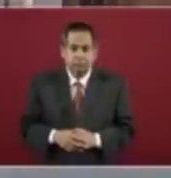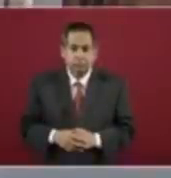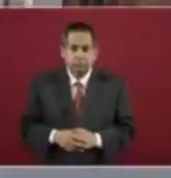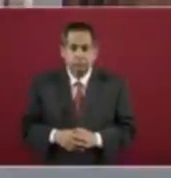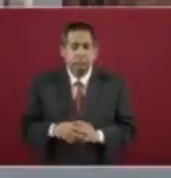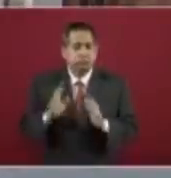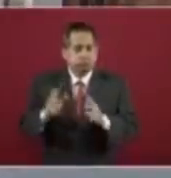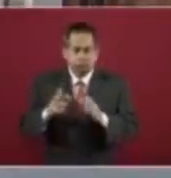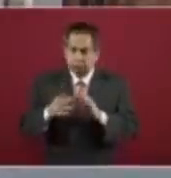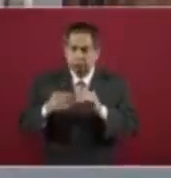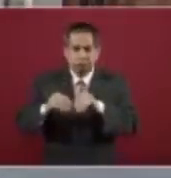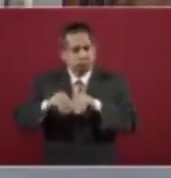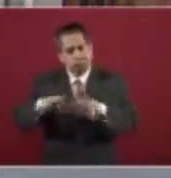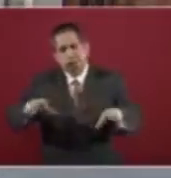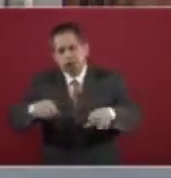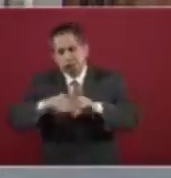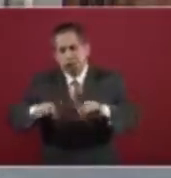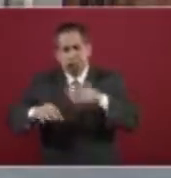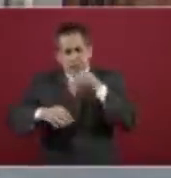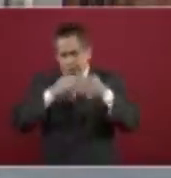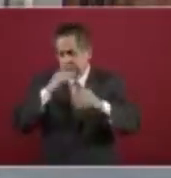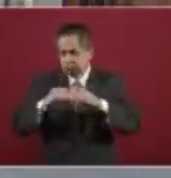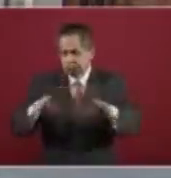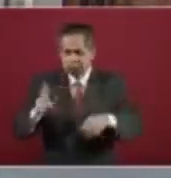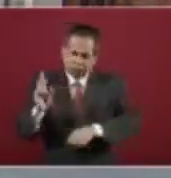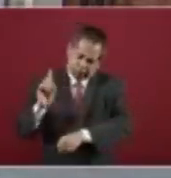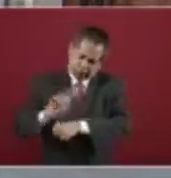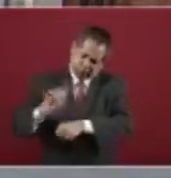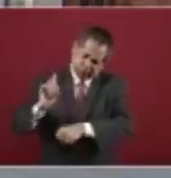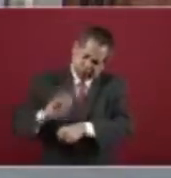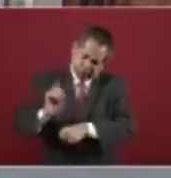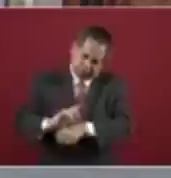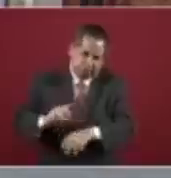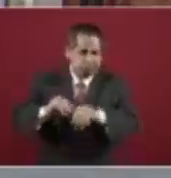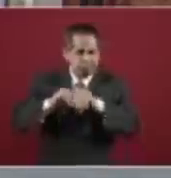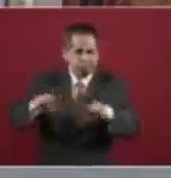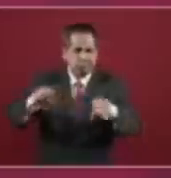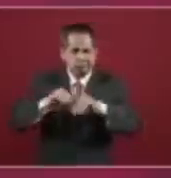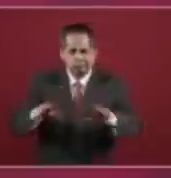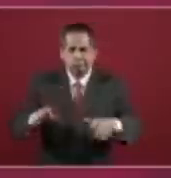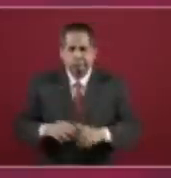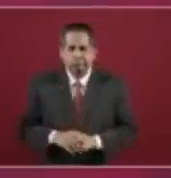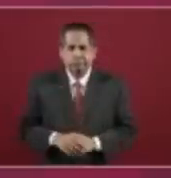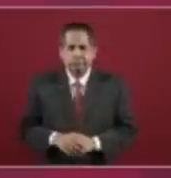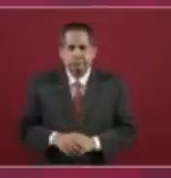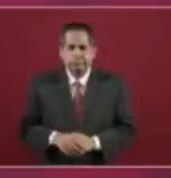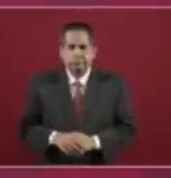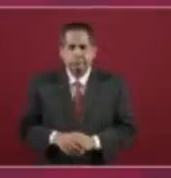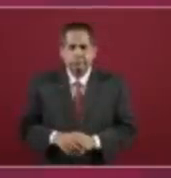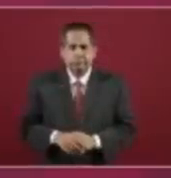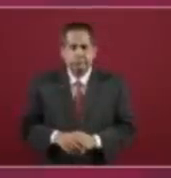Ya se hace pública todos los días. Pero no tiene